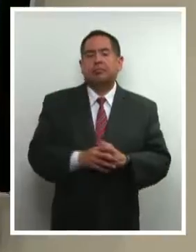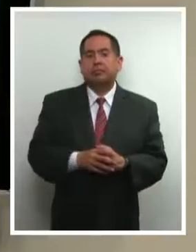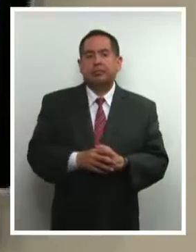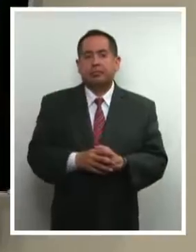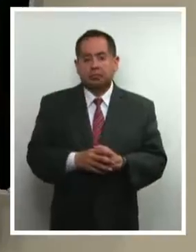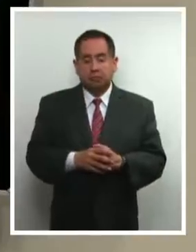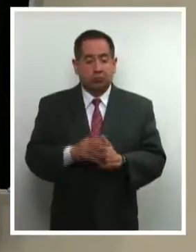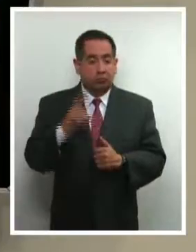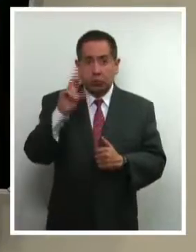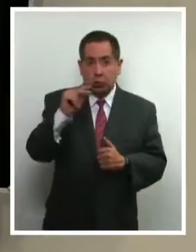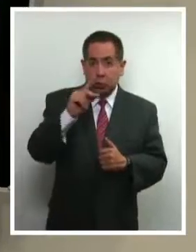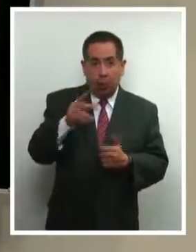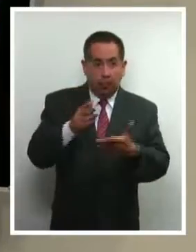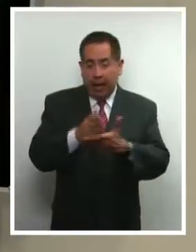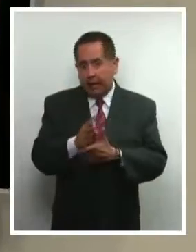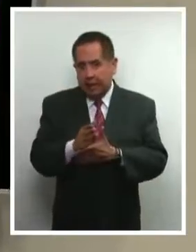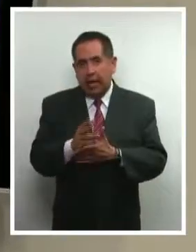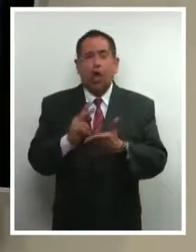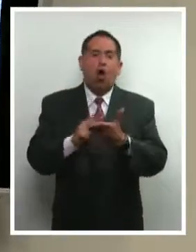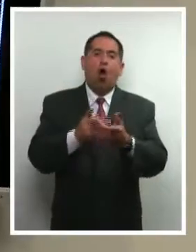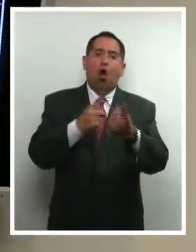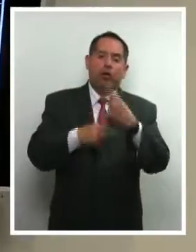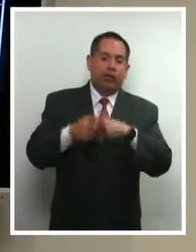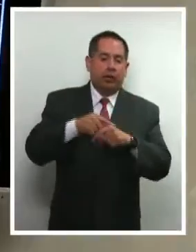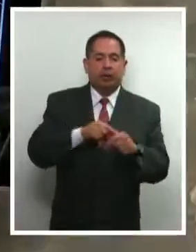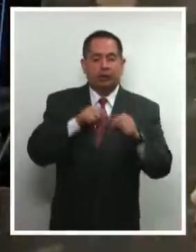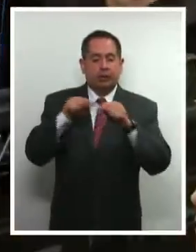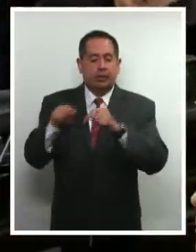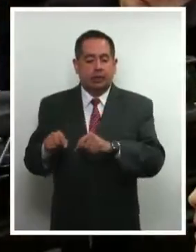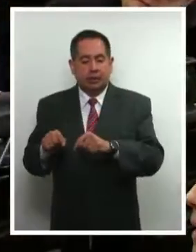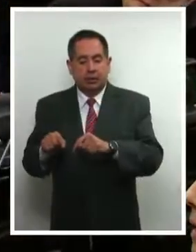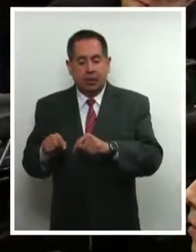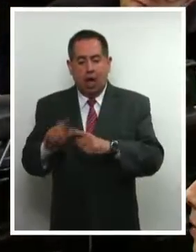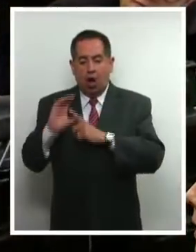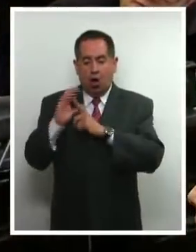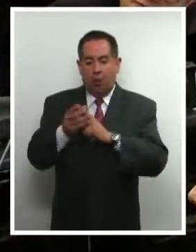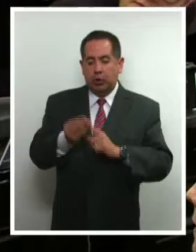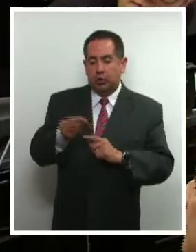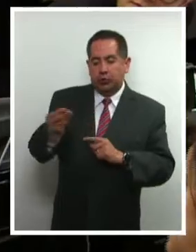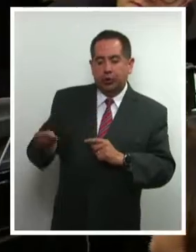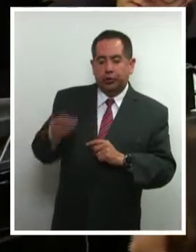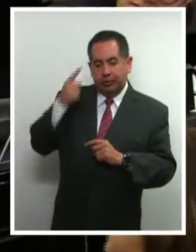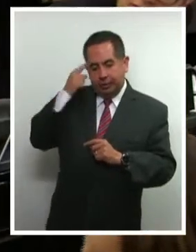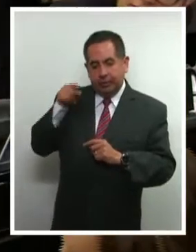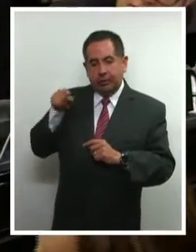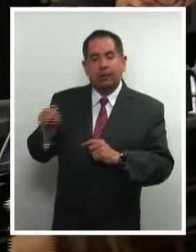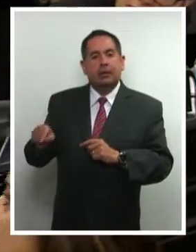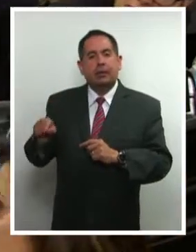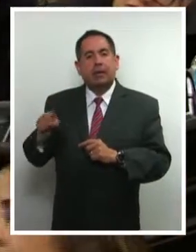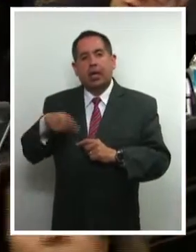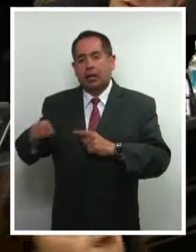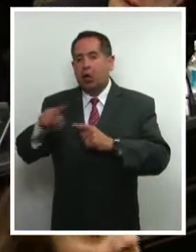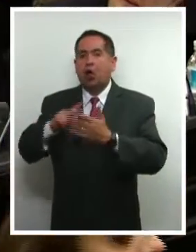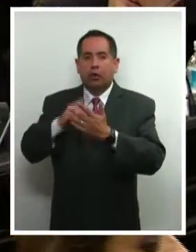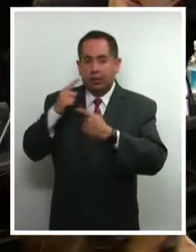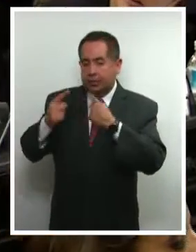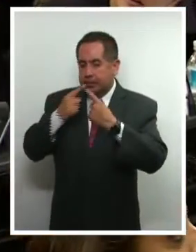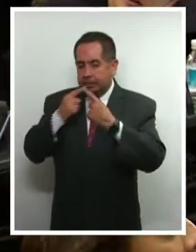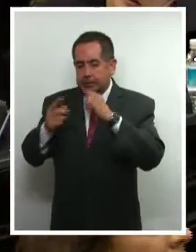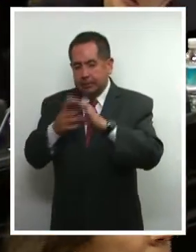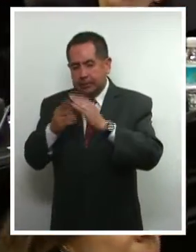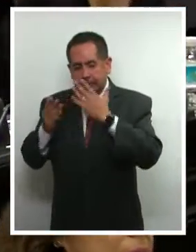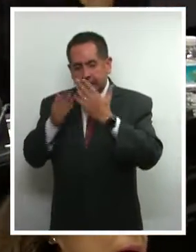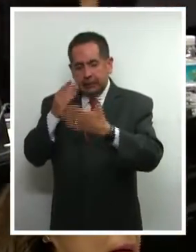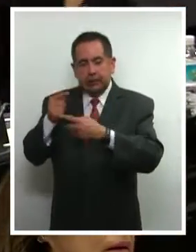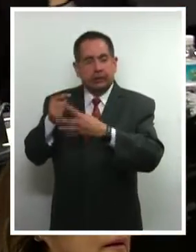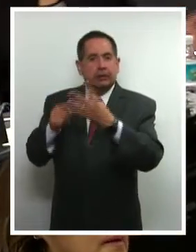ser así, se estaría regresando a la comisión dictaminadora para que nuevamente lo